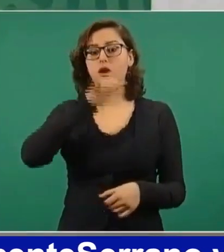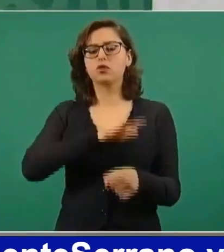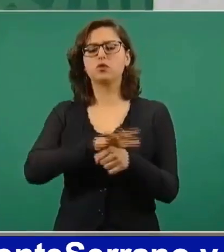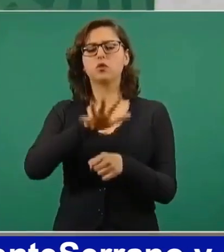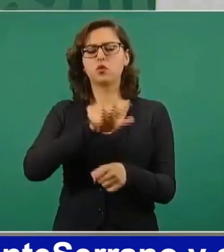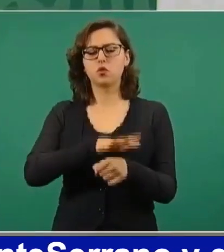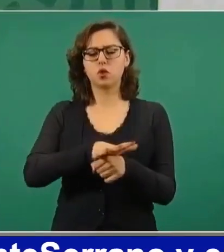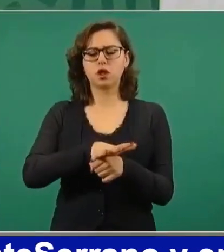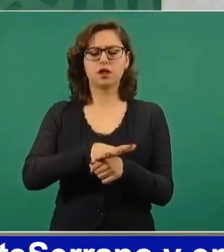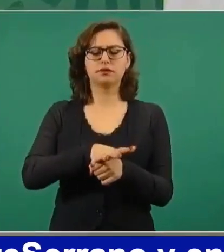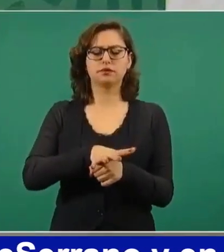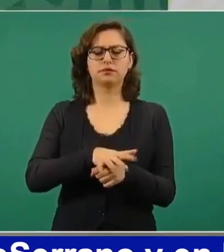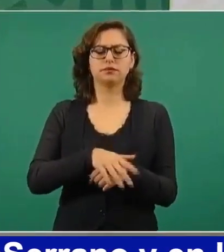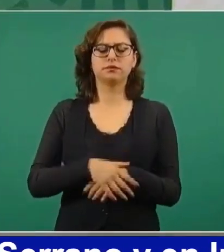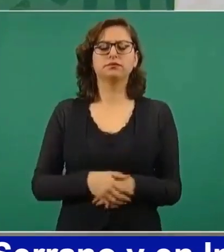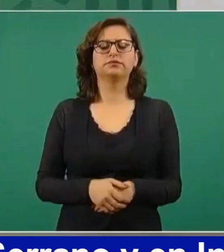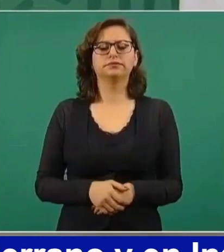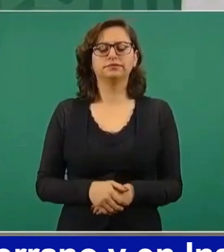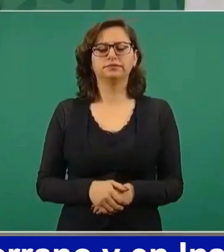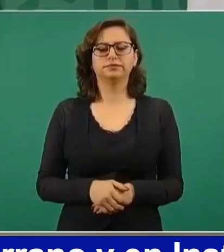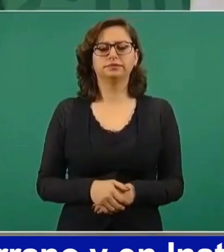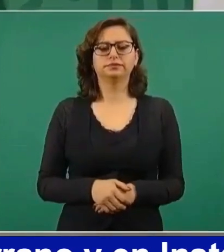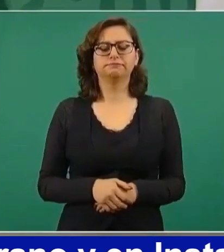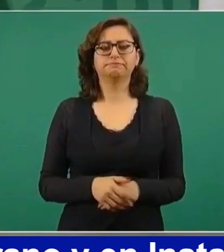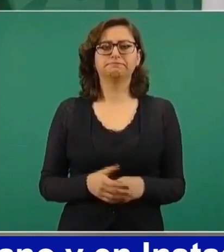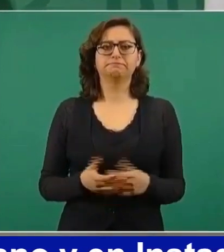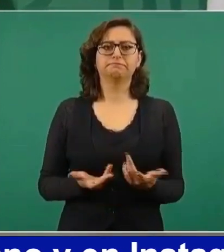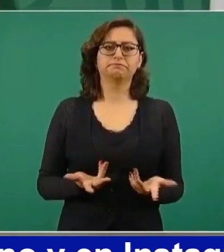establecer un